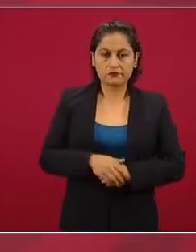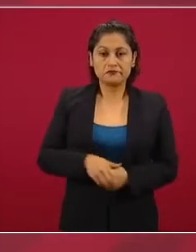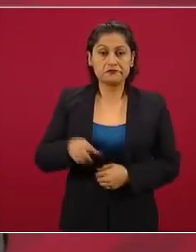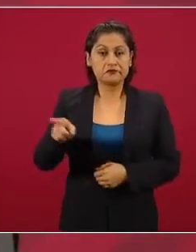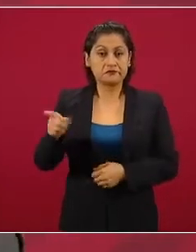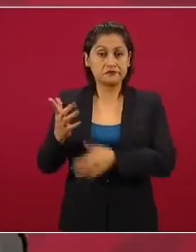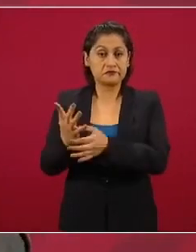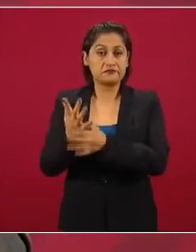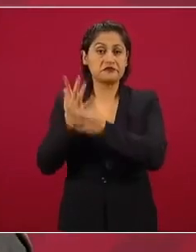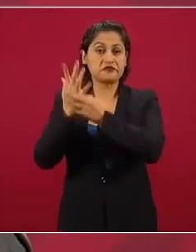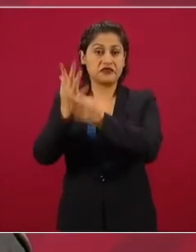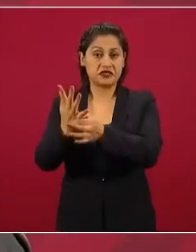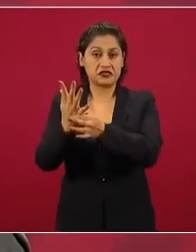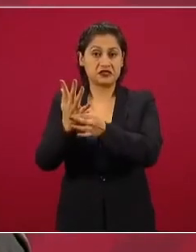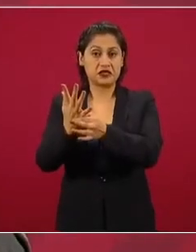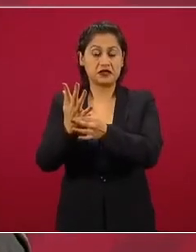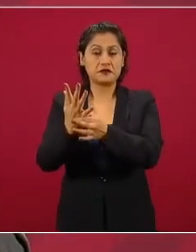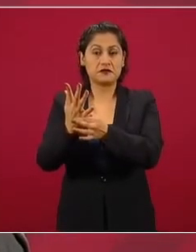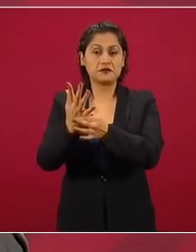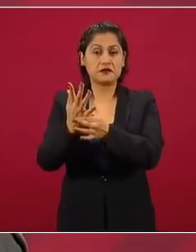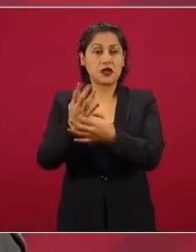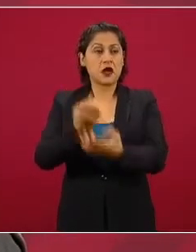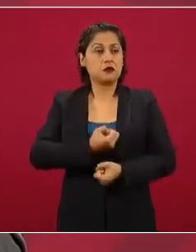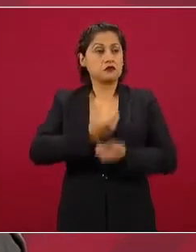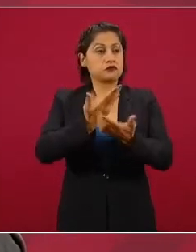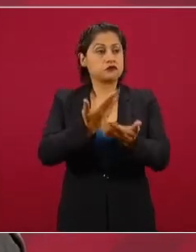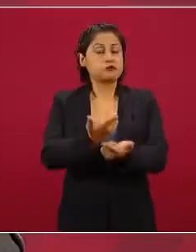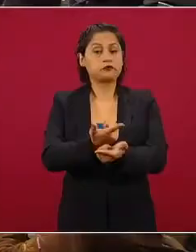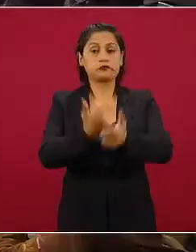la libertad de expresión.